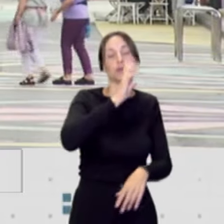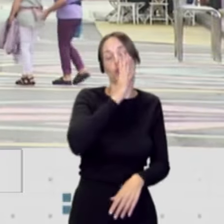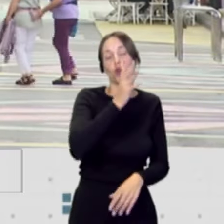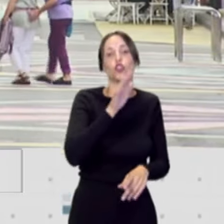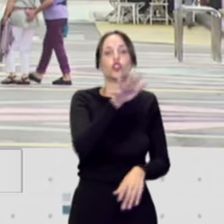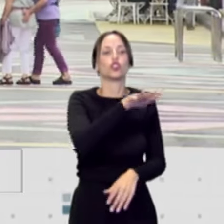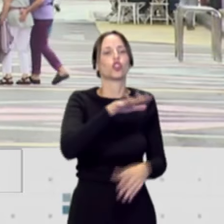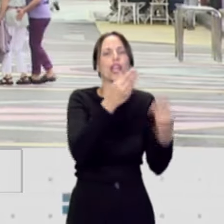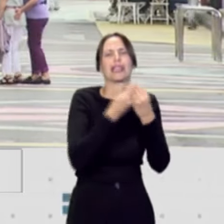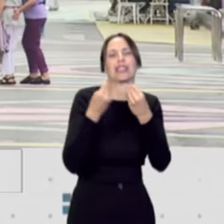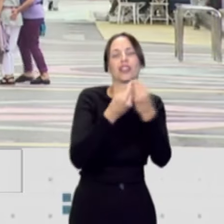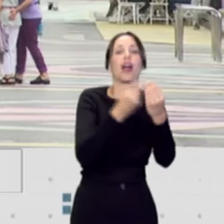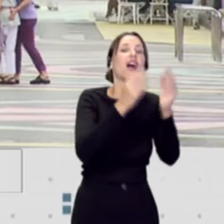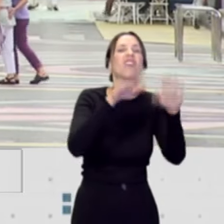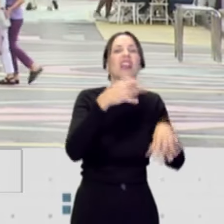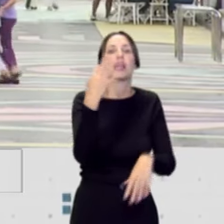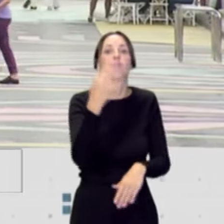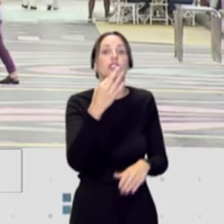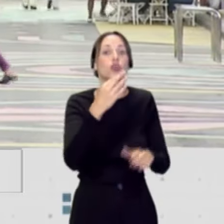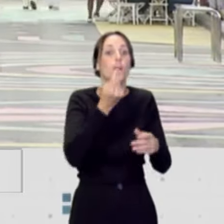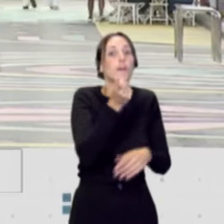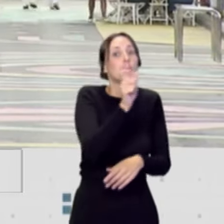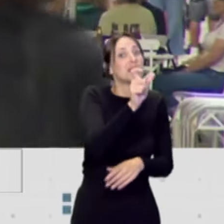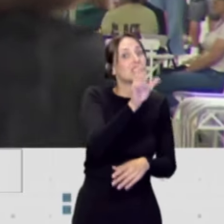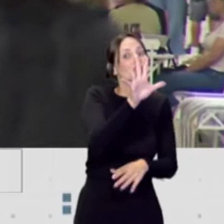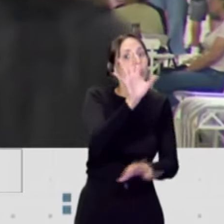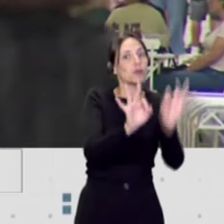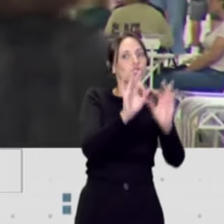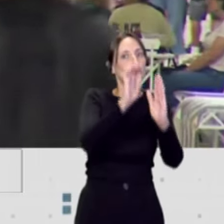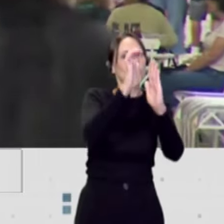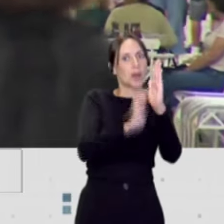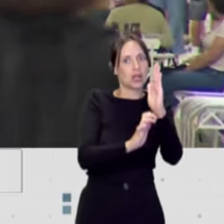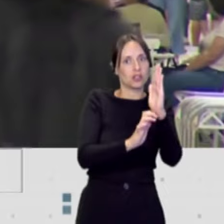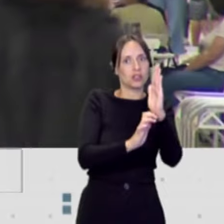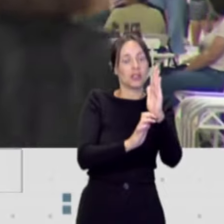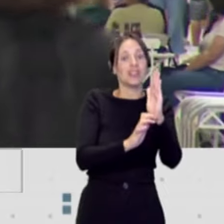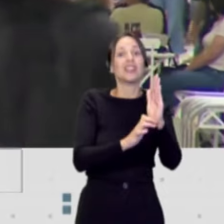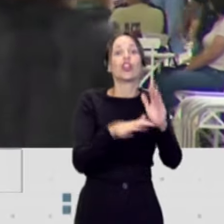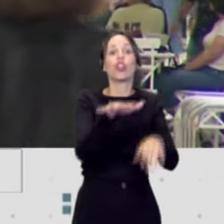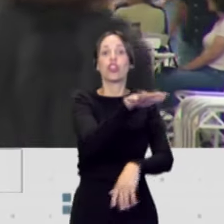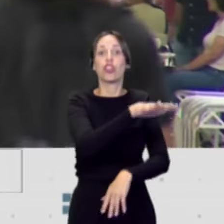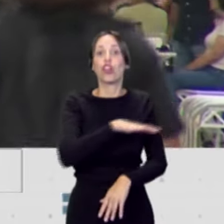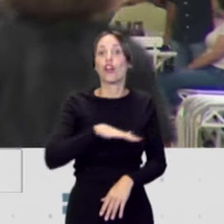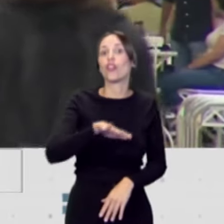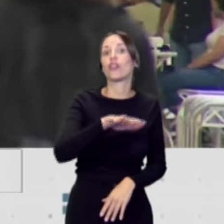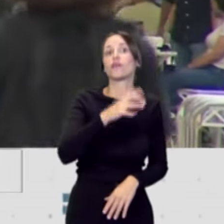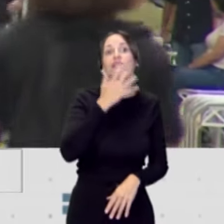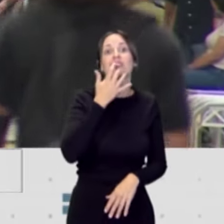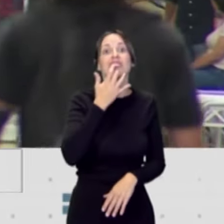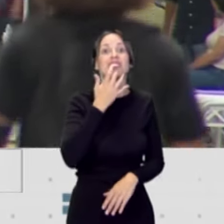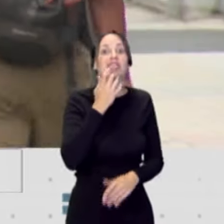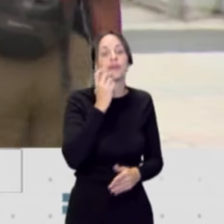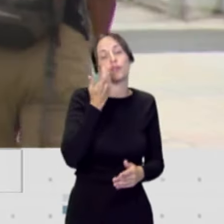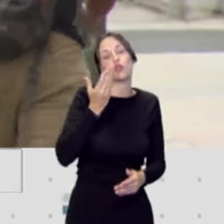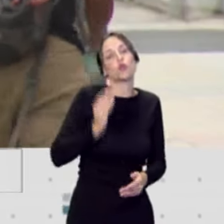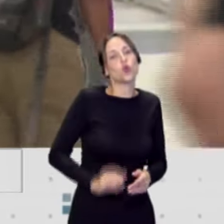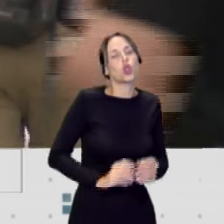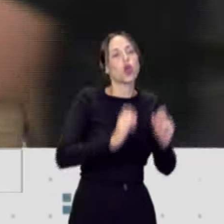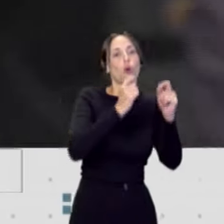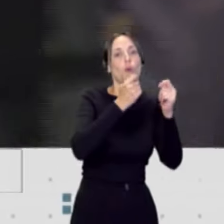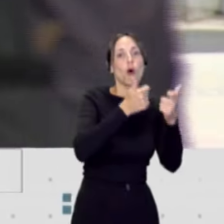del 5%, donde se produce es además en los de renta más baja un incremento y en los de renta más alta